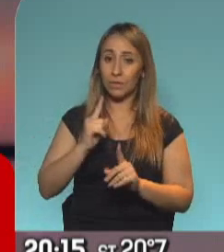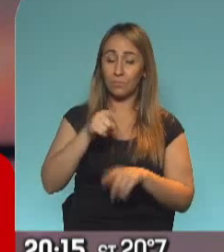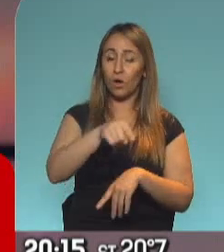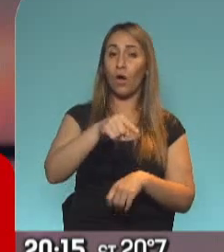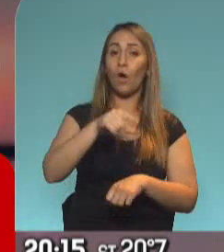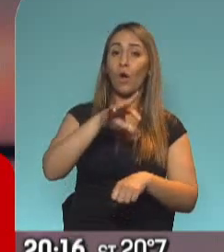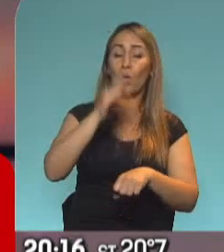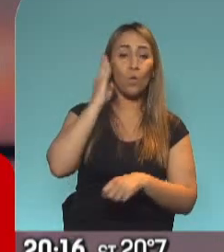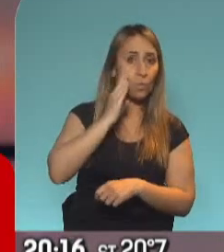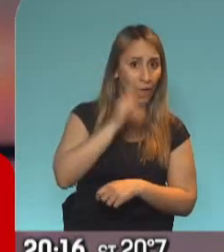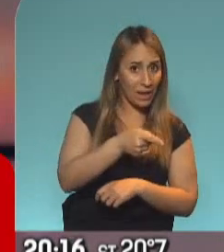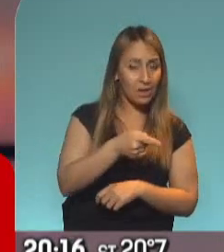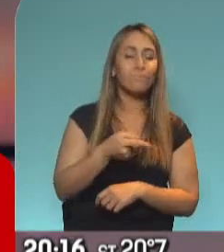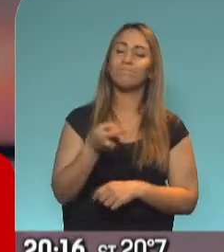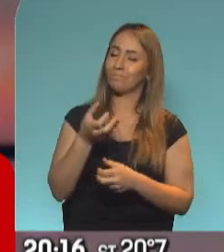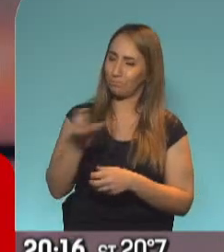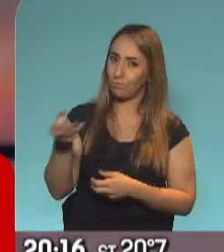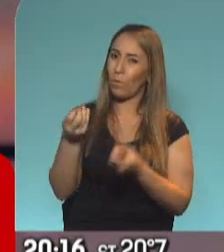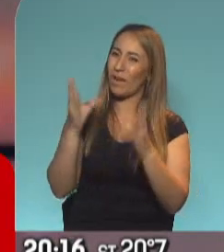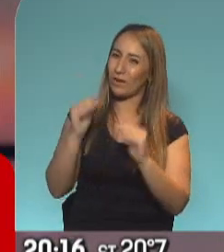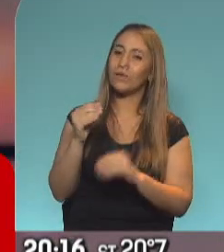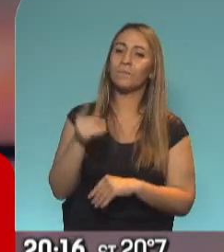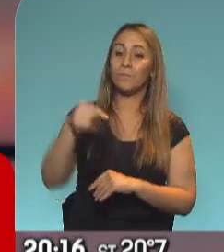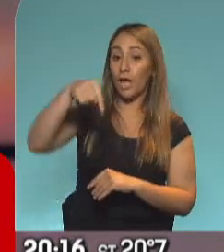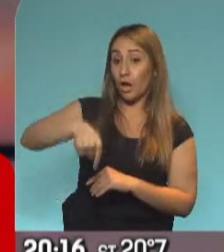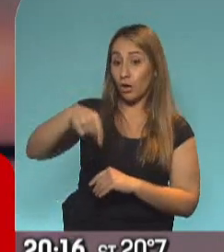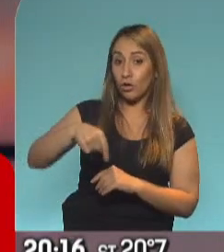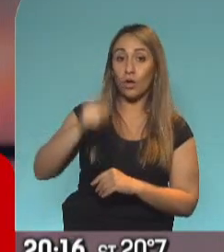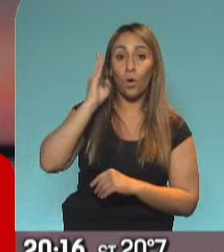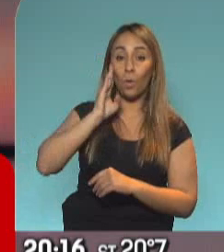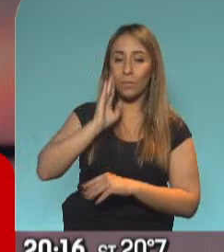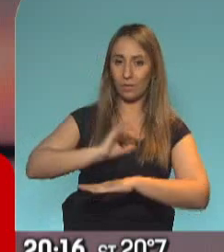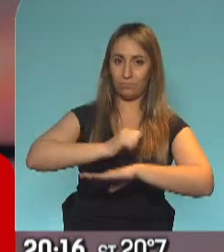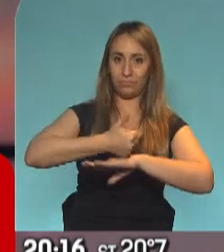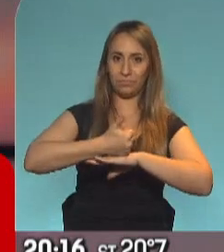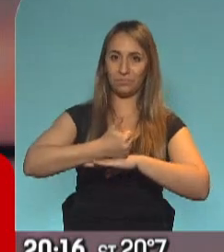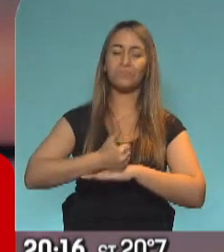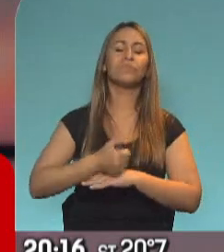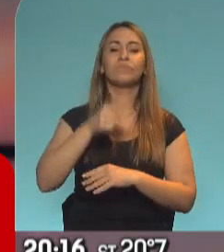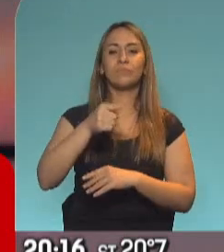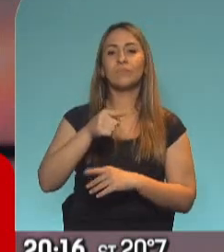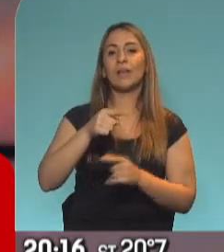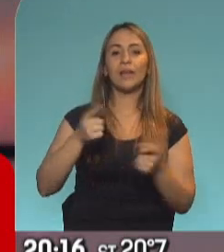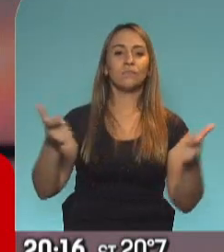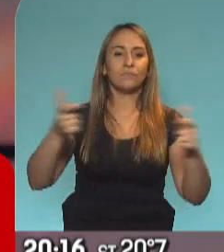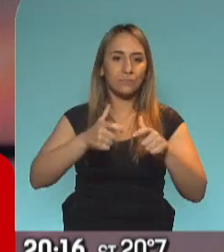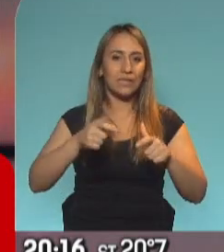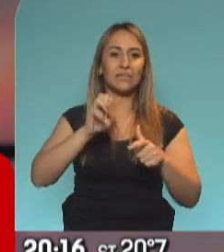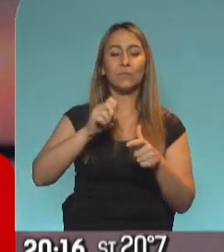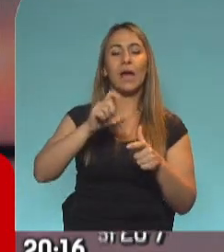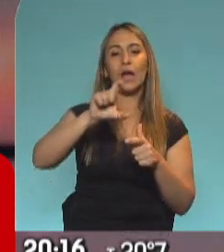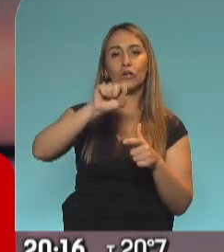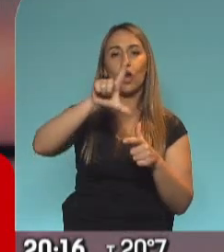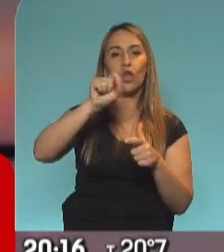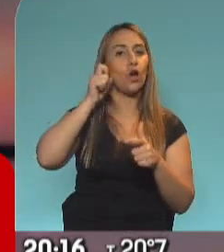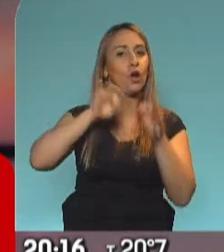Ari, buenas noches. Bien, como decías vos, ¿no? Hoy Guzmán disertó en el coloquio IDEA, el número 56